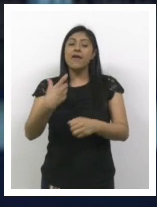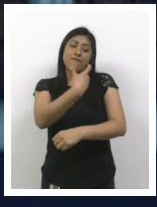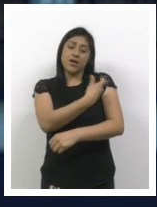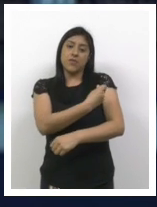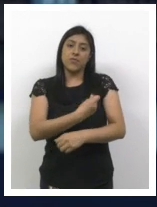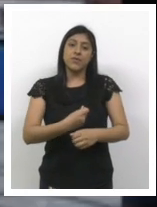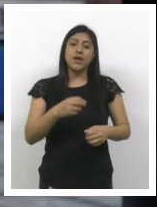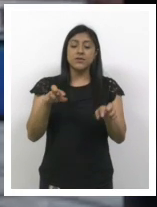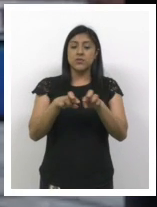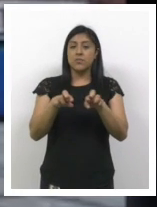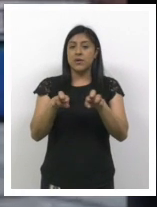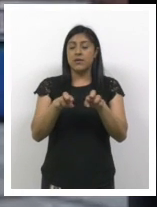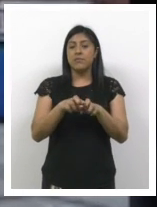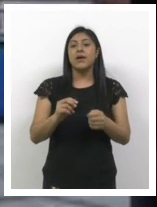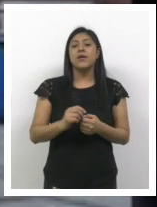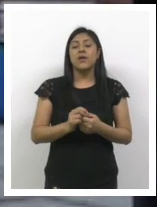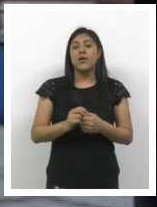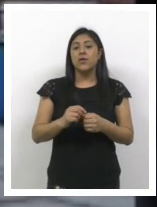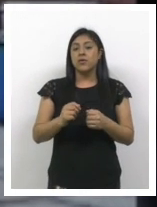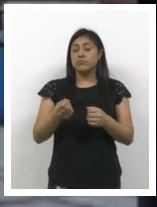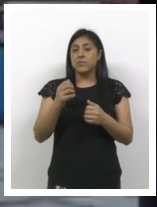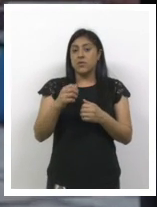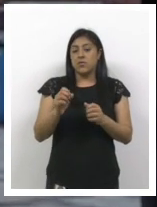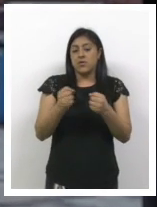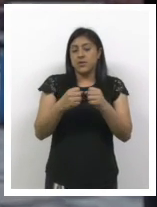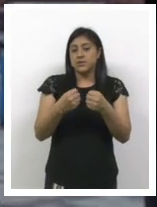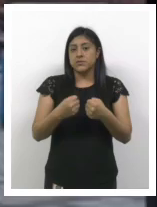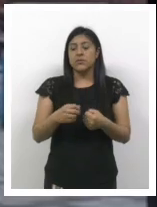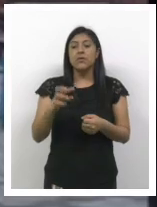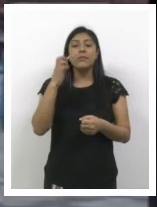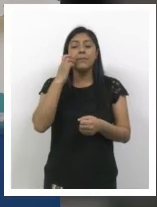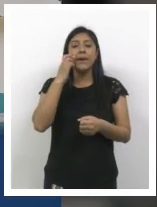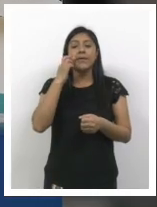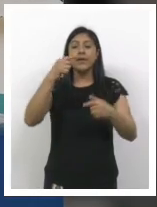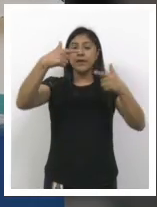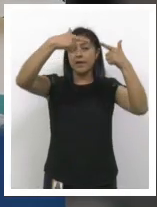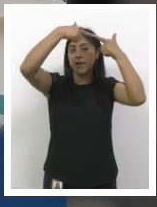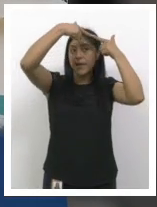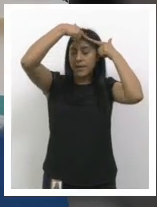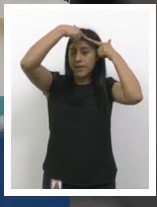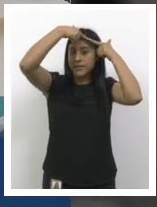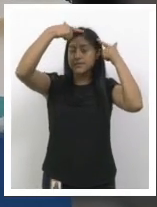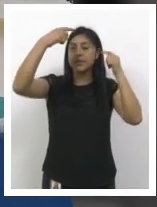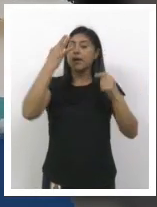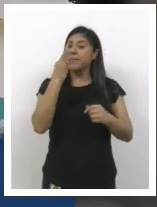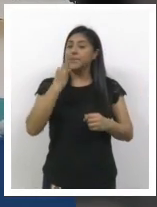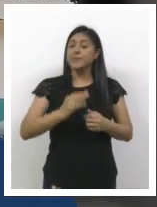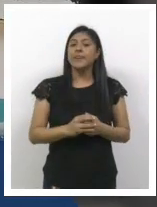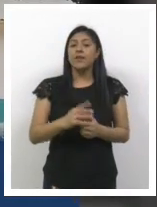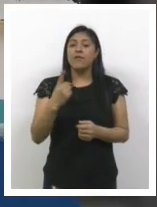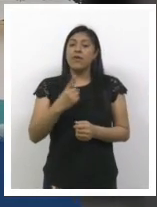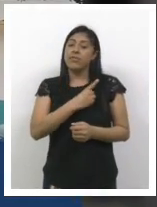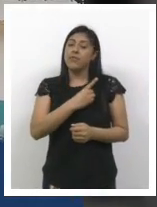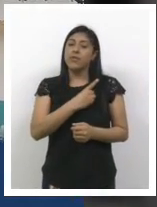Guatemala. Además, fue director del Instituto Nacional de Vacuna, que fundó su primo José Vicente Molina Valverde, padre de la filántropa